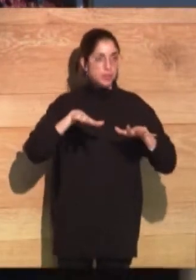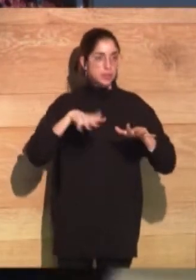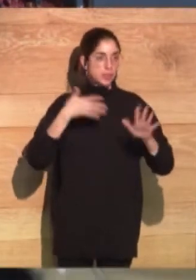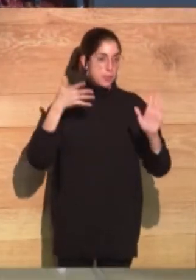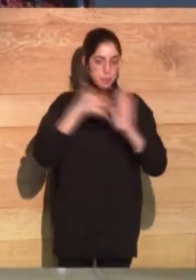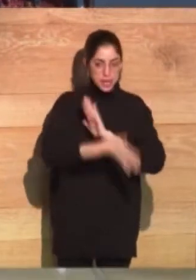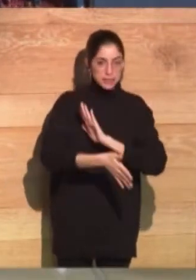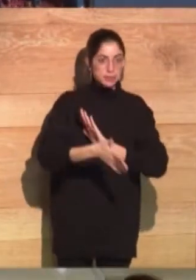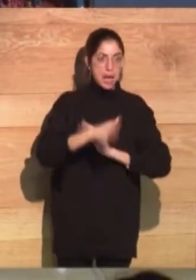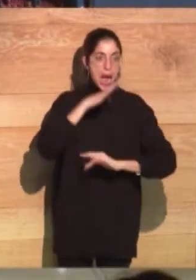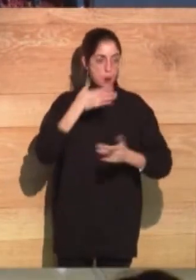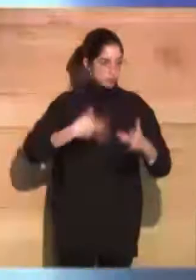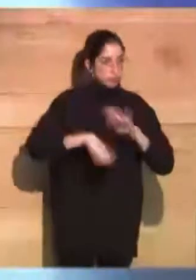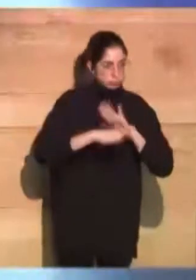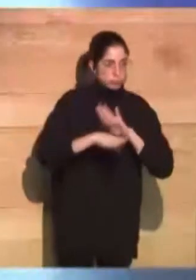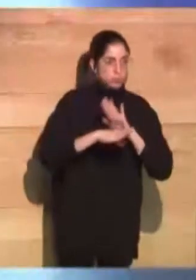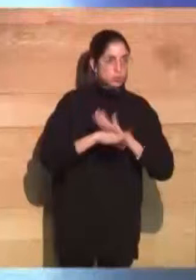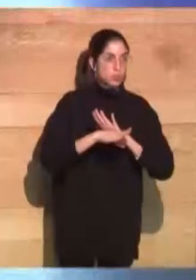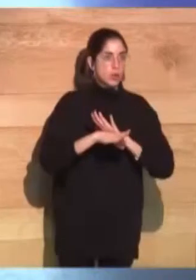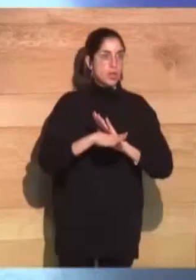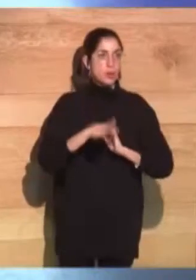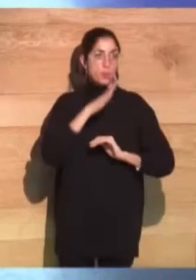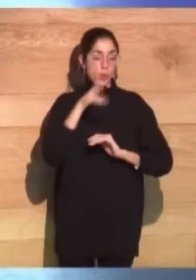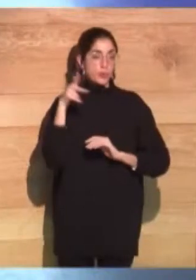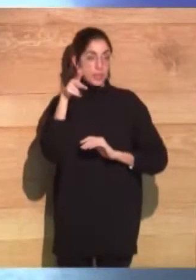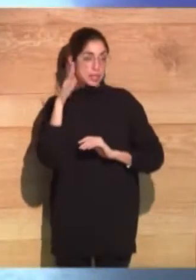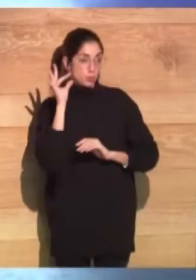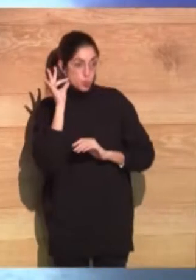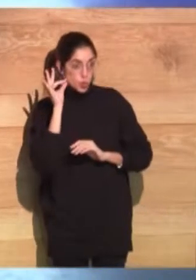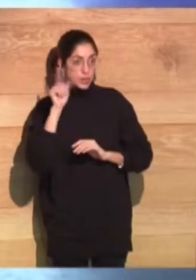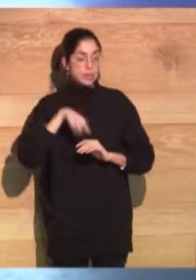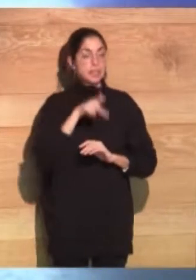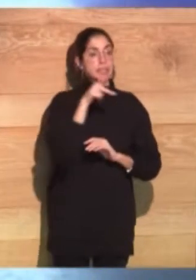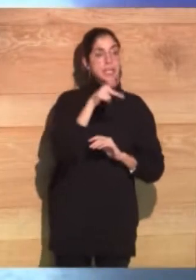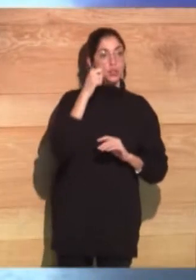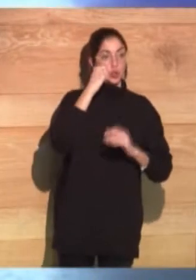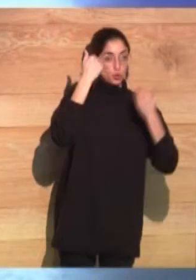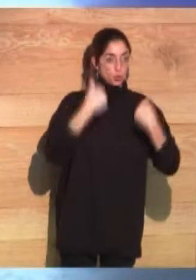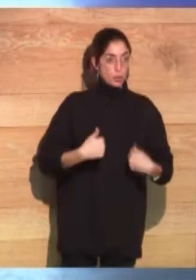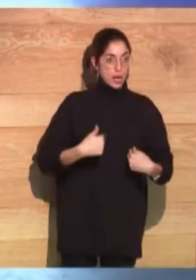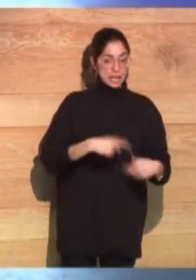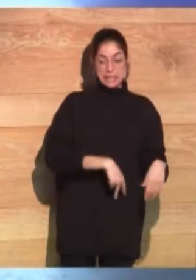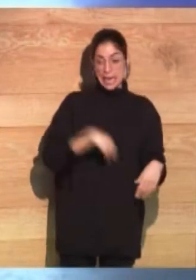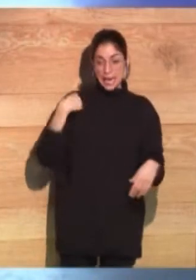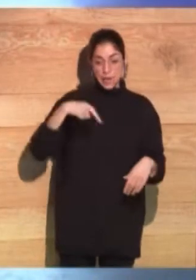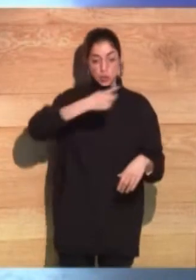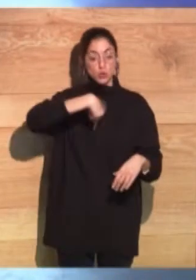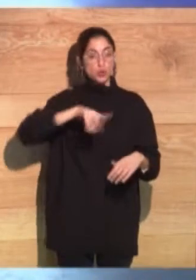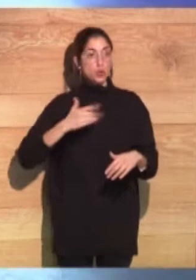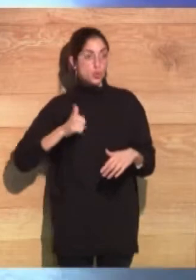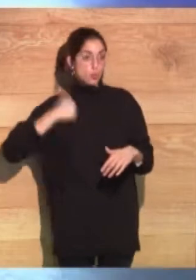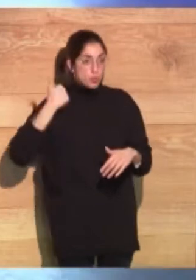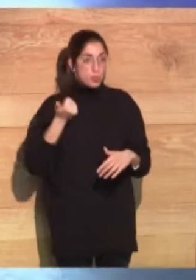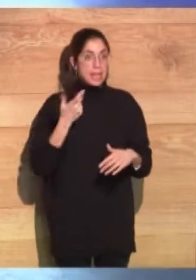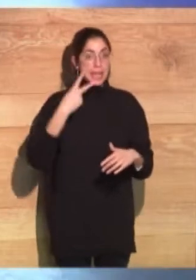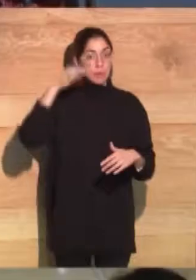permanente, y lo sigue siendo a día de hoy, por los derechos de la mujer y por los derechos humanos en general. Tener la oportunidad de compartir